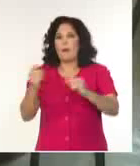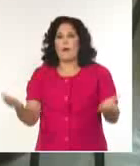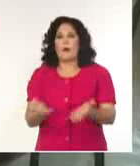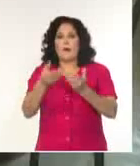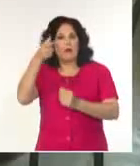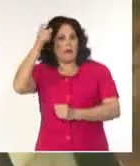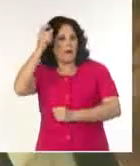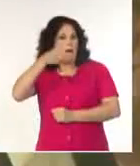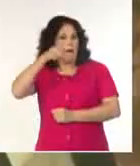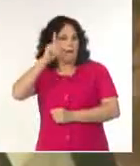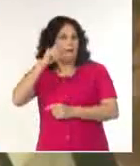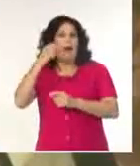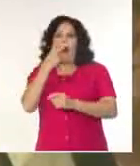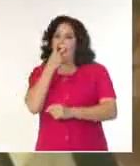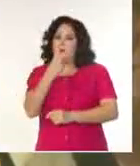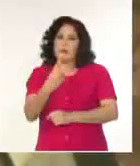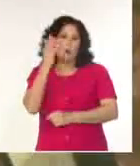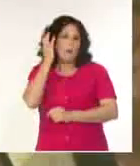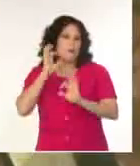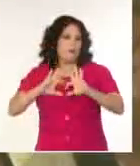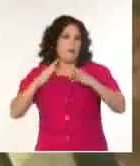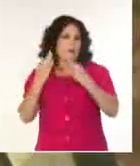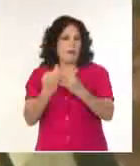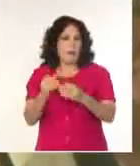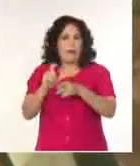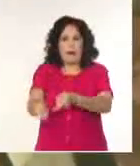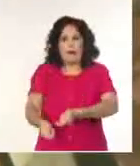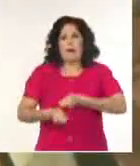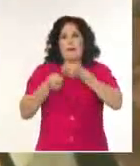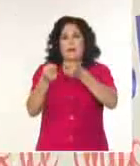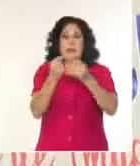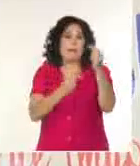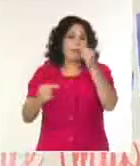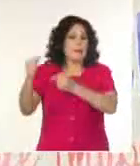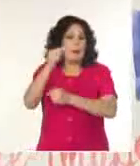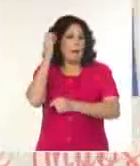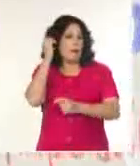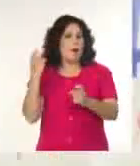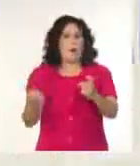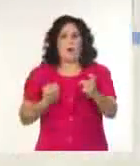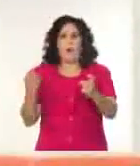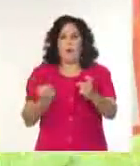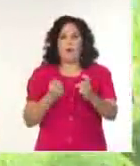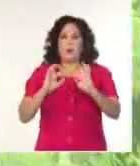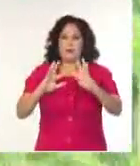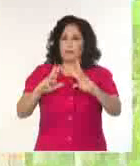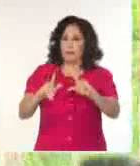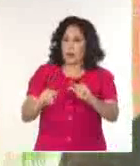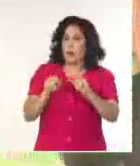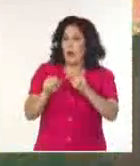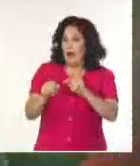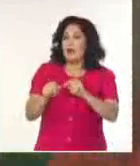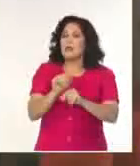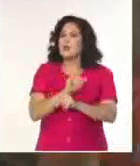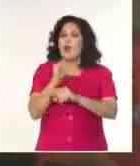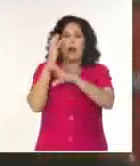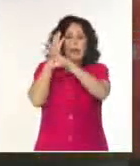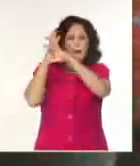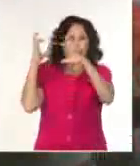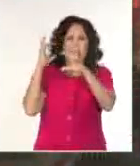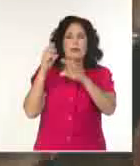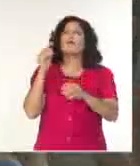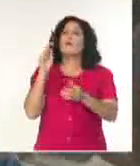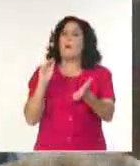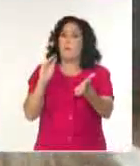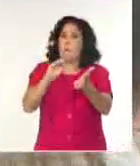la atención a la familia campesina, el protagonismo femenino en la lucha contra el delito y el uso de la ciencia en función